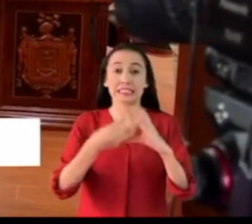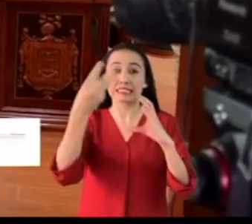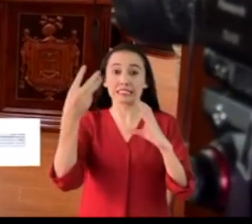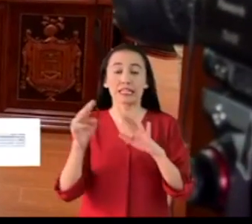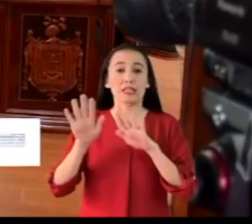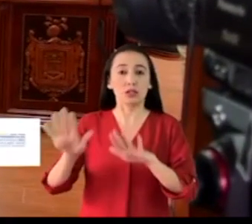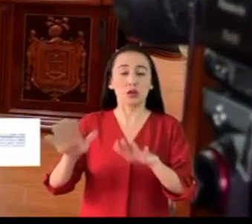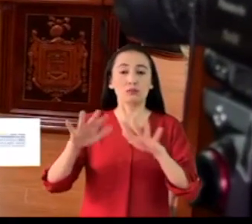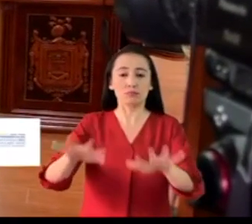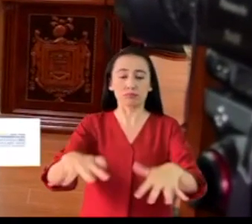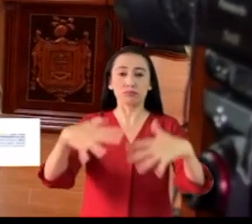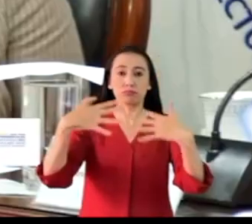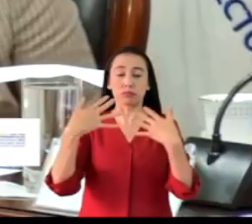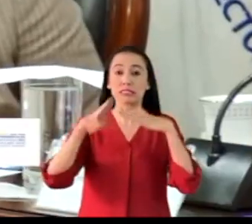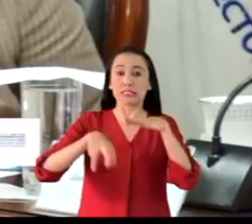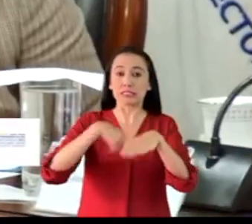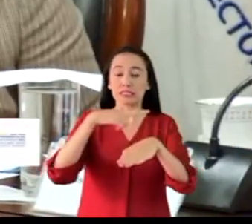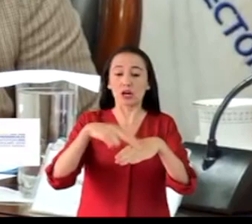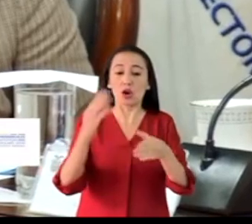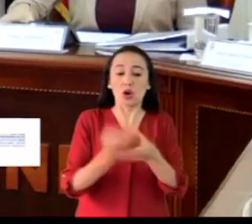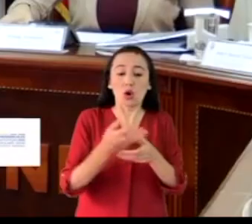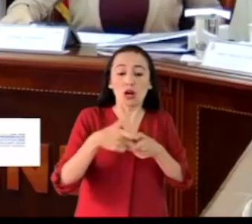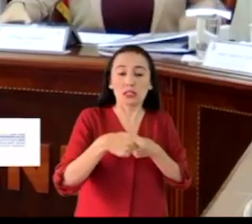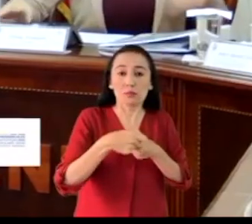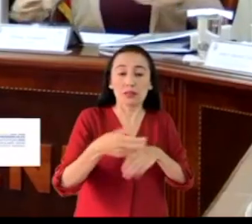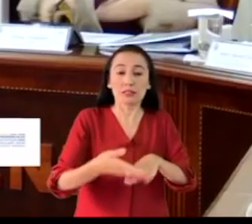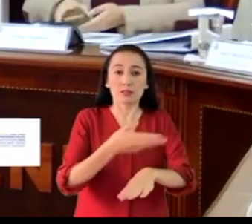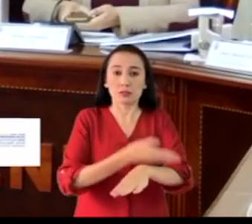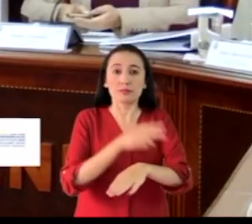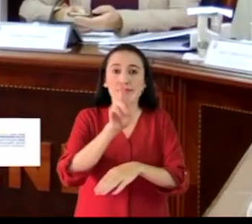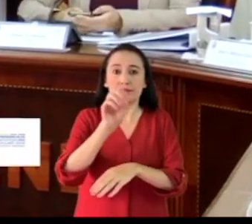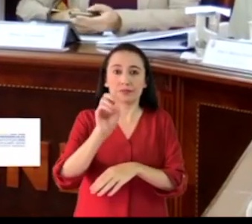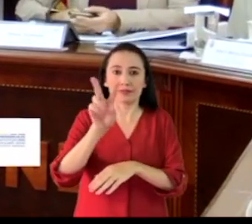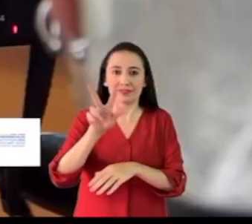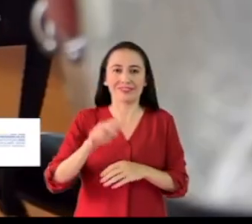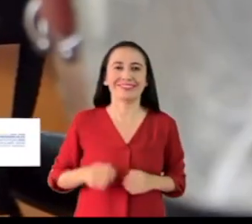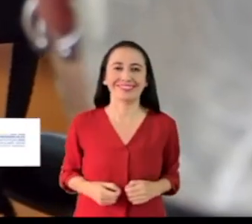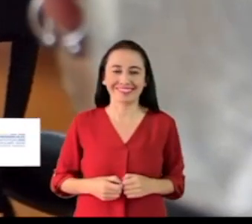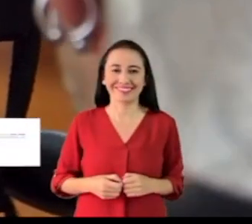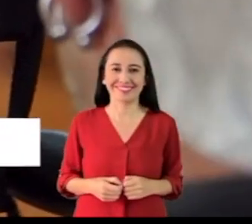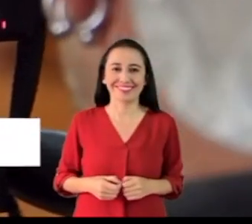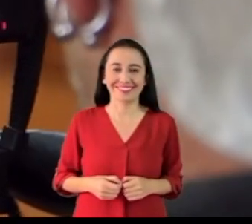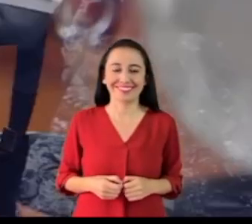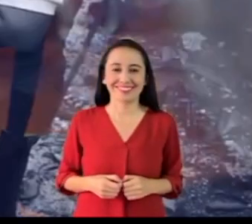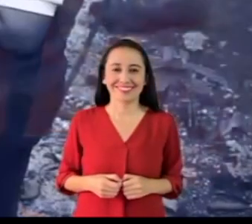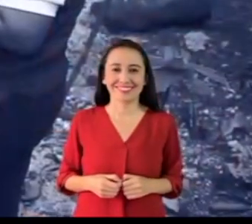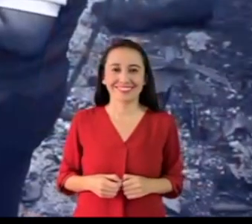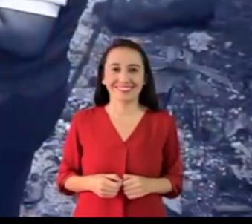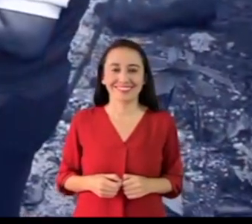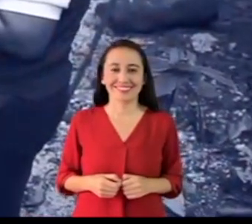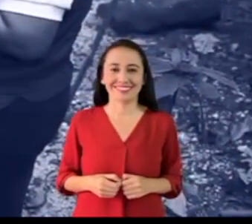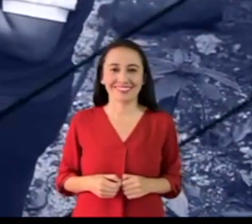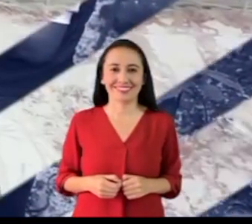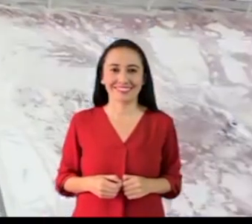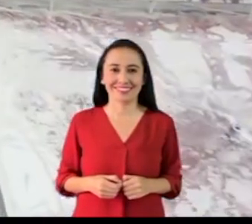CNE instaló Audiencia Pública Nacional de Escrutinio de las Elecciones Anticipadas 2023.